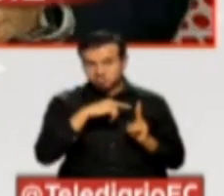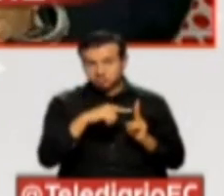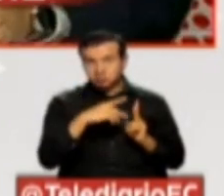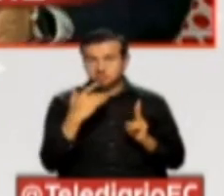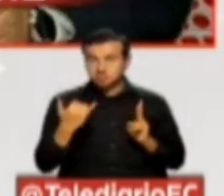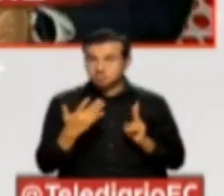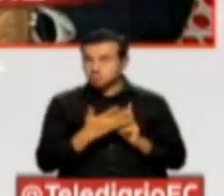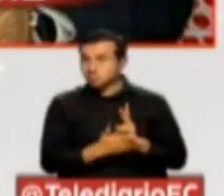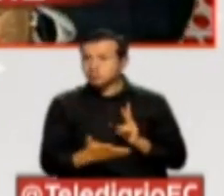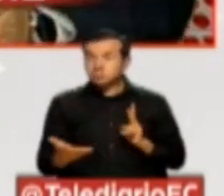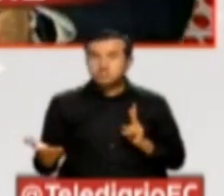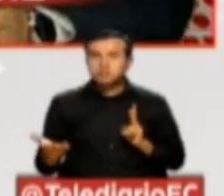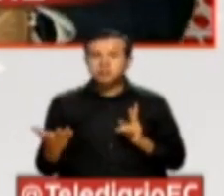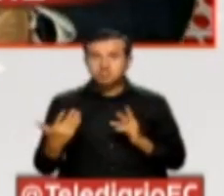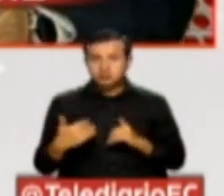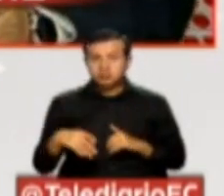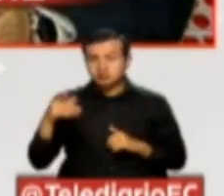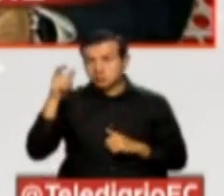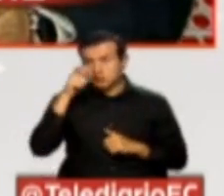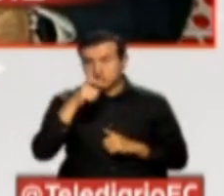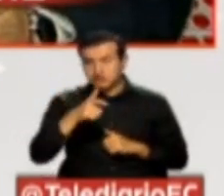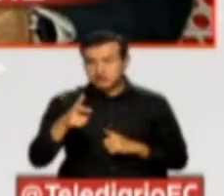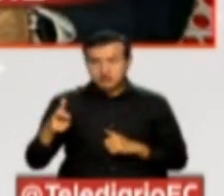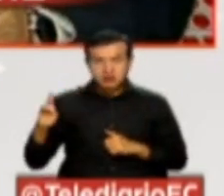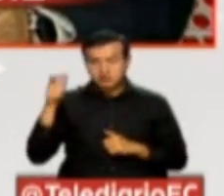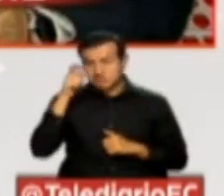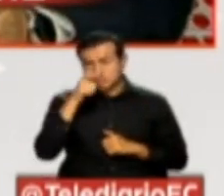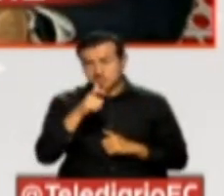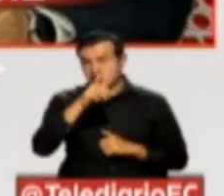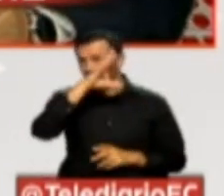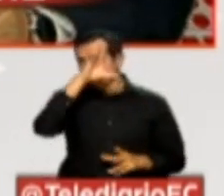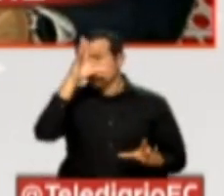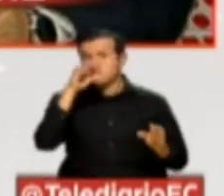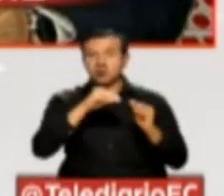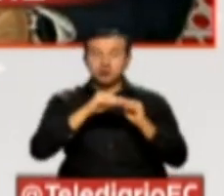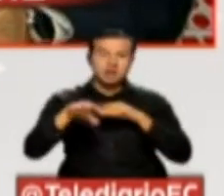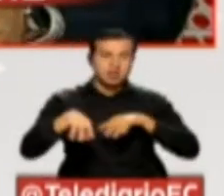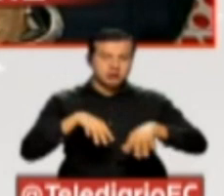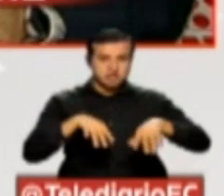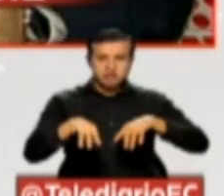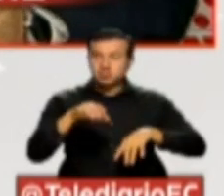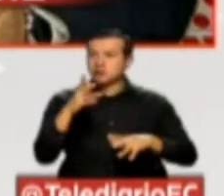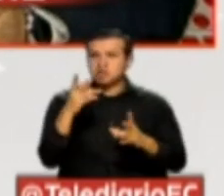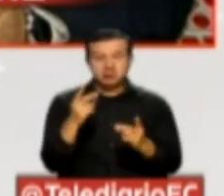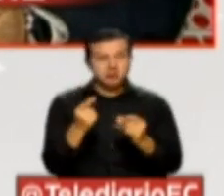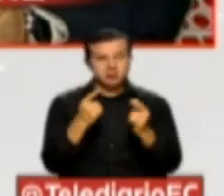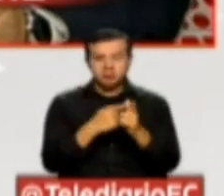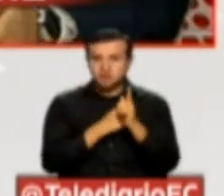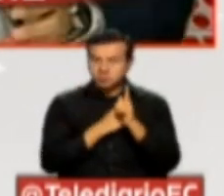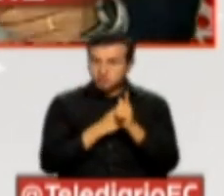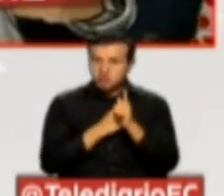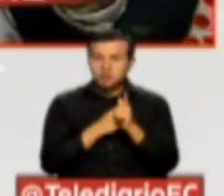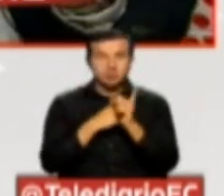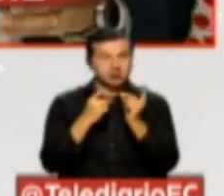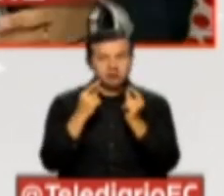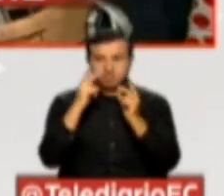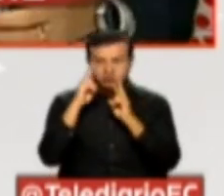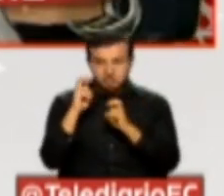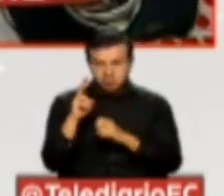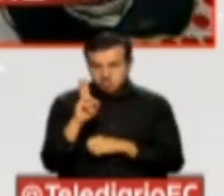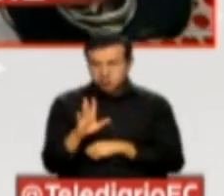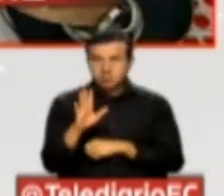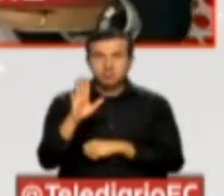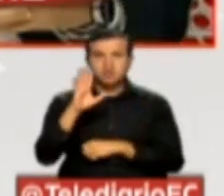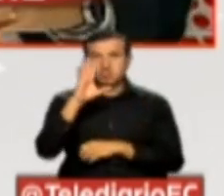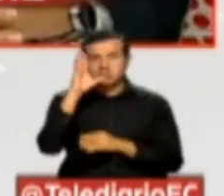las actuales circunstancias, pese a que el fiscal de la causa ha tomado todas las acciones legales inmediatas con la finalidad de hacer la investigación,